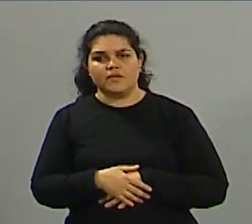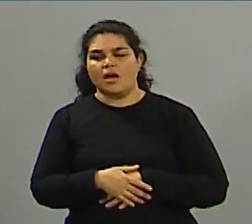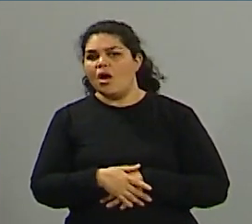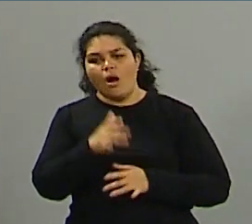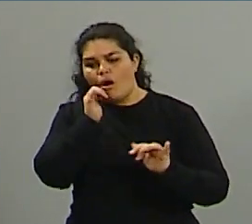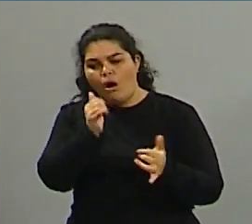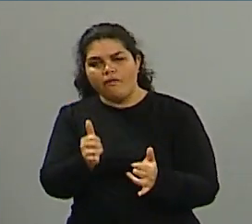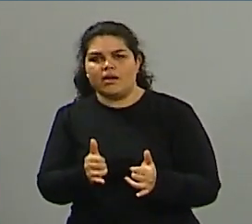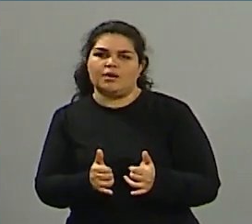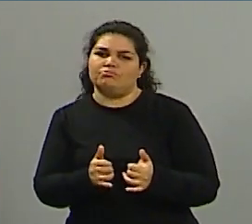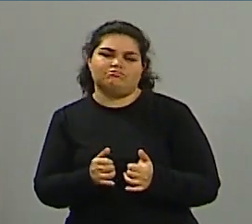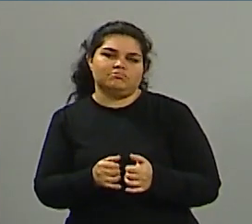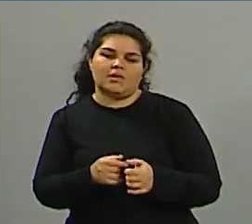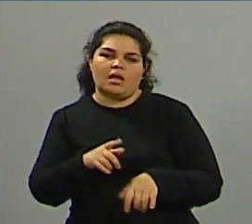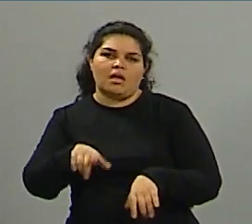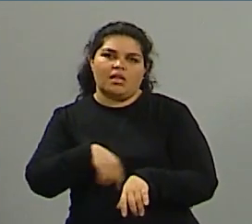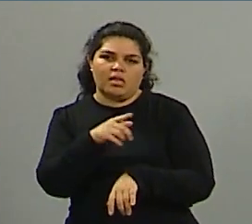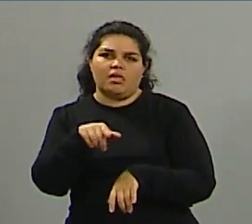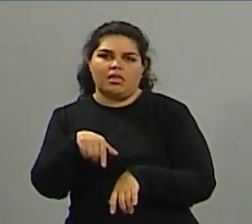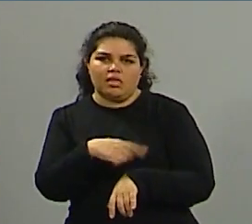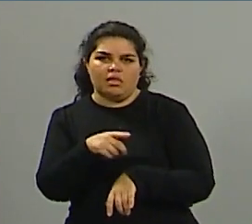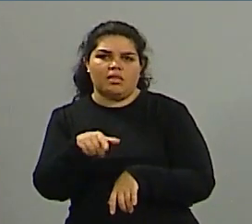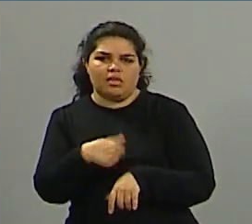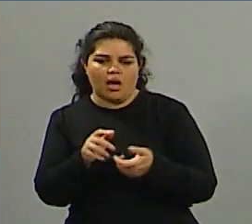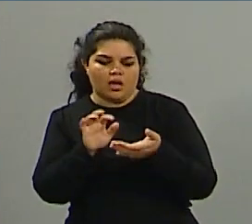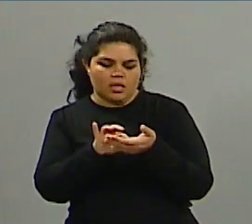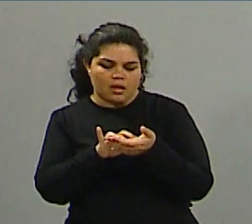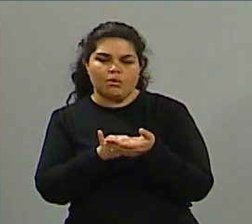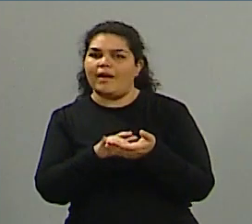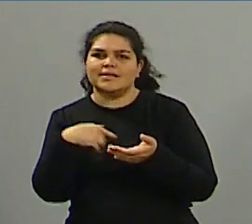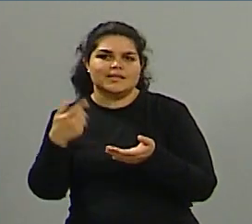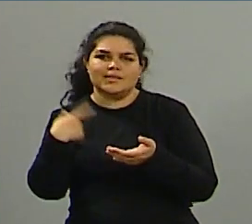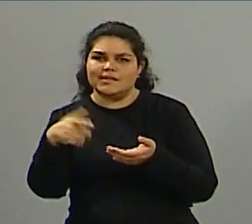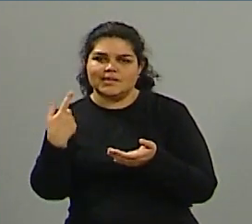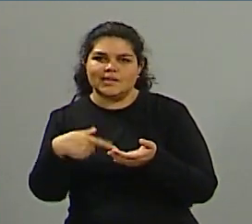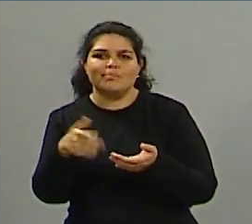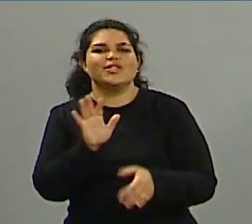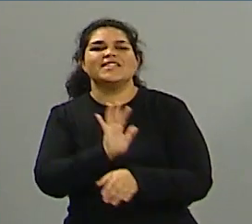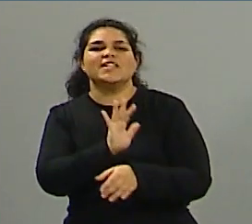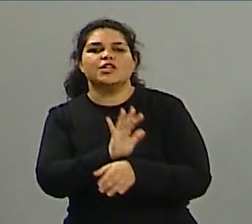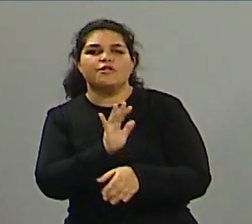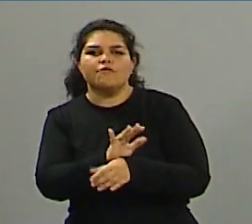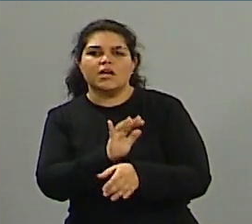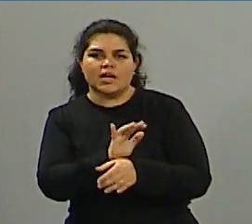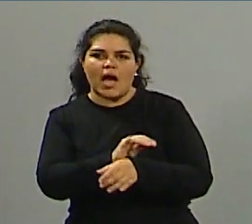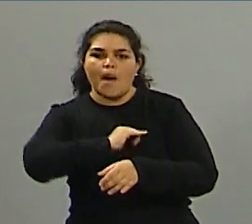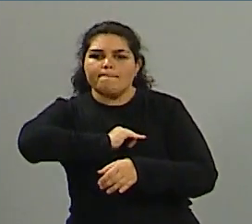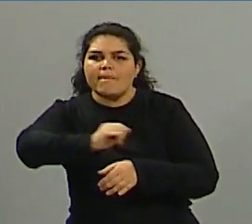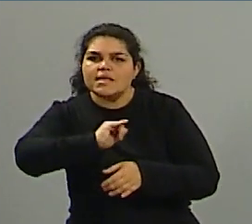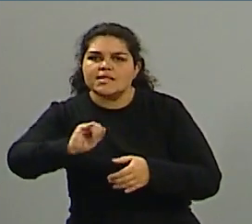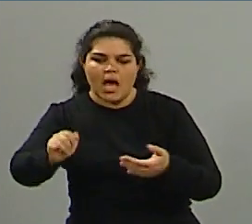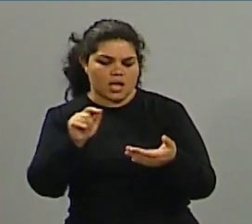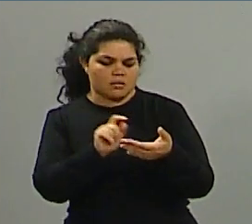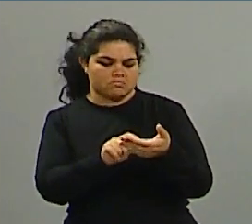frente al teléfono. Entonces creo que eso de la llegada a través de estos medios adecuados y también el